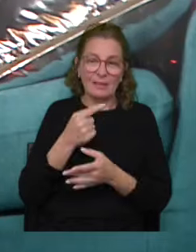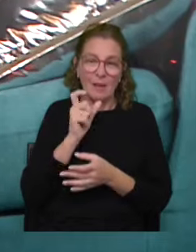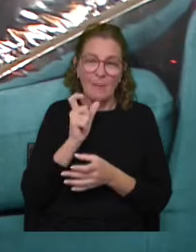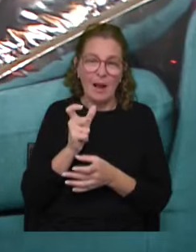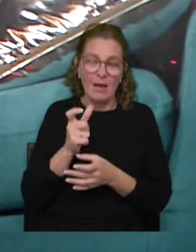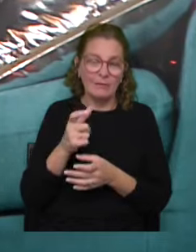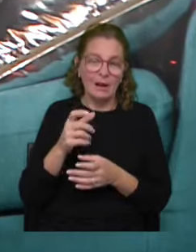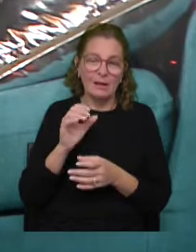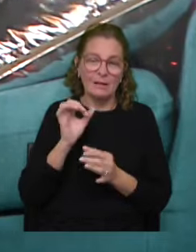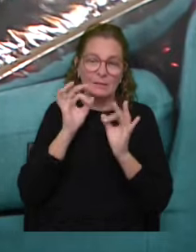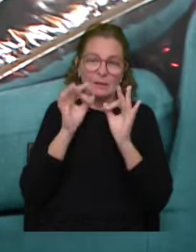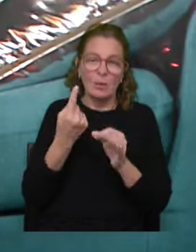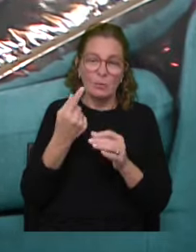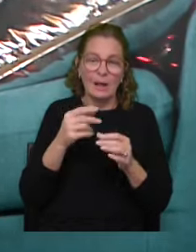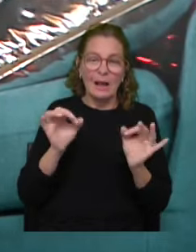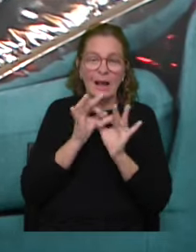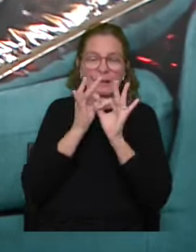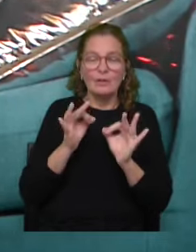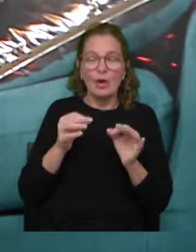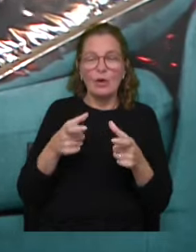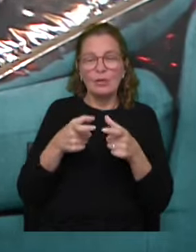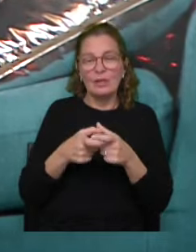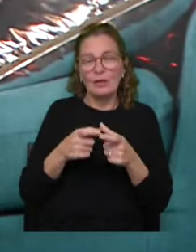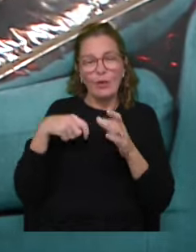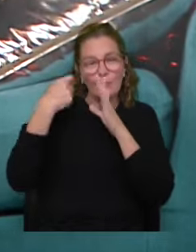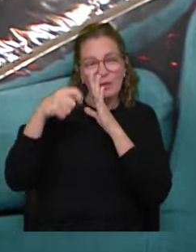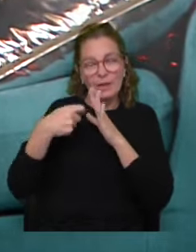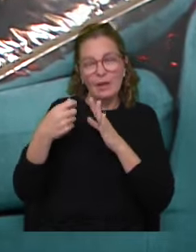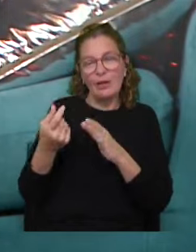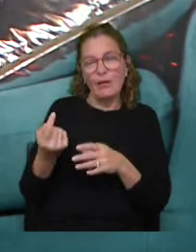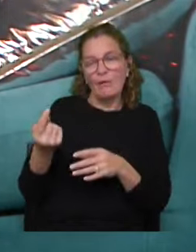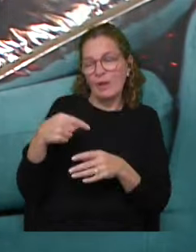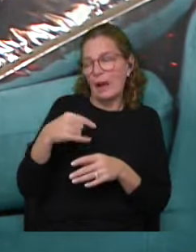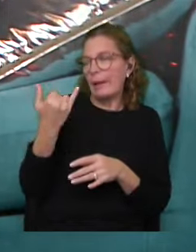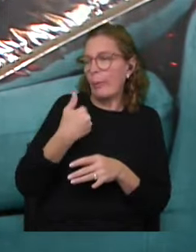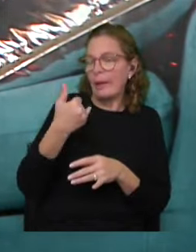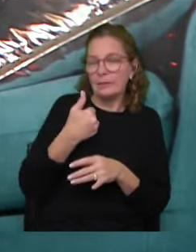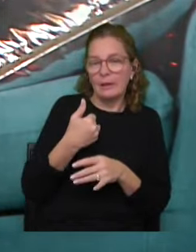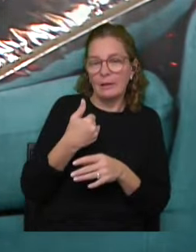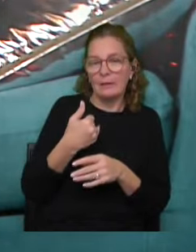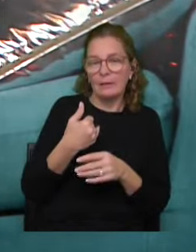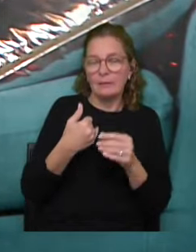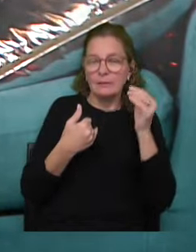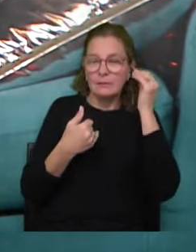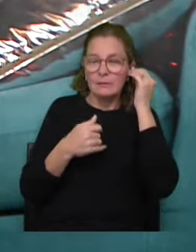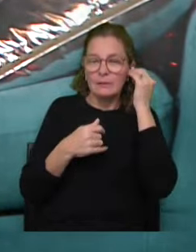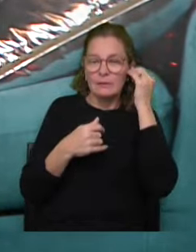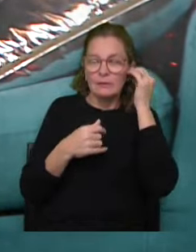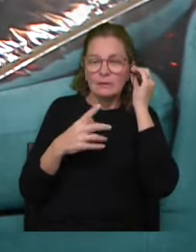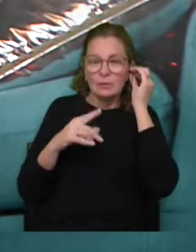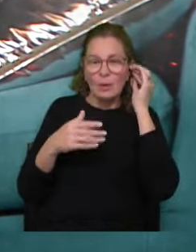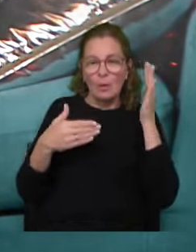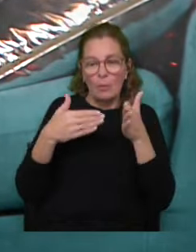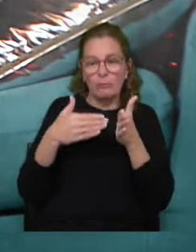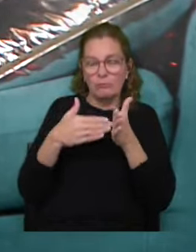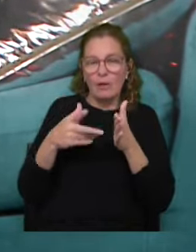lo que sea, de una canción, de un disco, de una presentación, de un video. Sí. Sí, si no tenés ese feedback también no. No, además estás a...